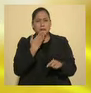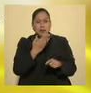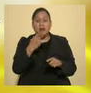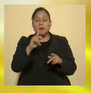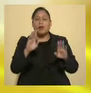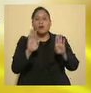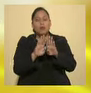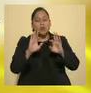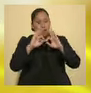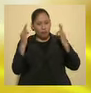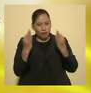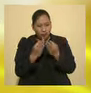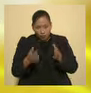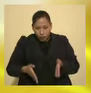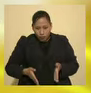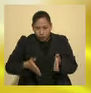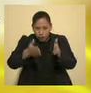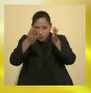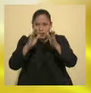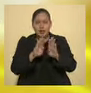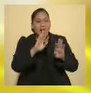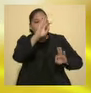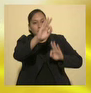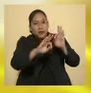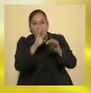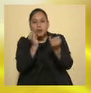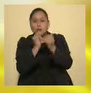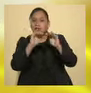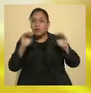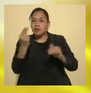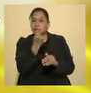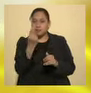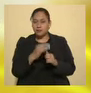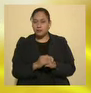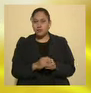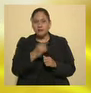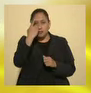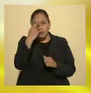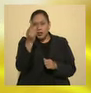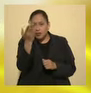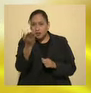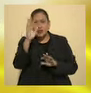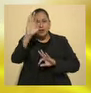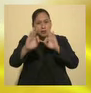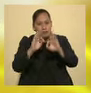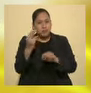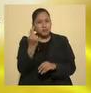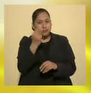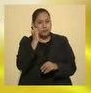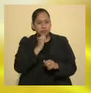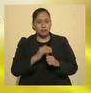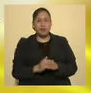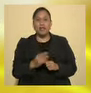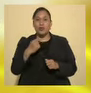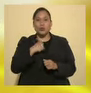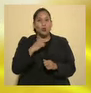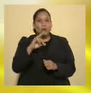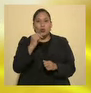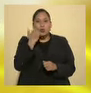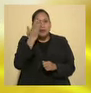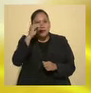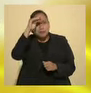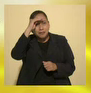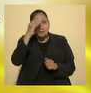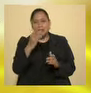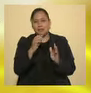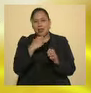formas de trato del resto de la sociedad para con ustedes, para con nosotros. Yo no quiero con esto